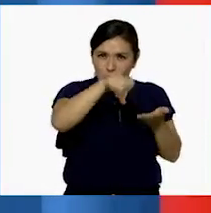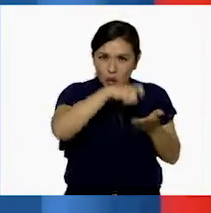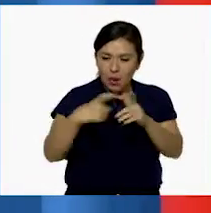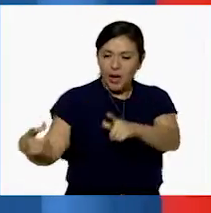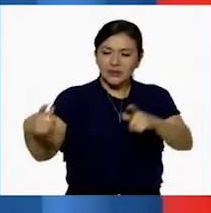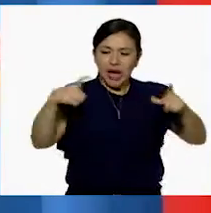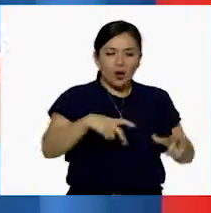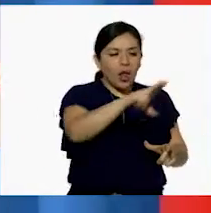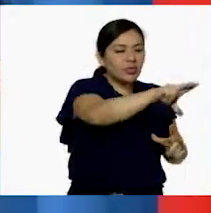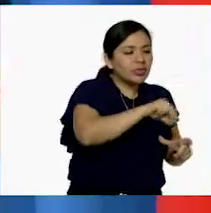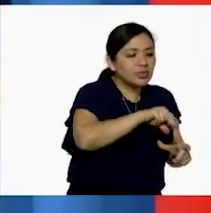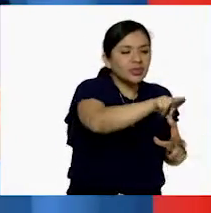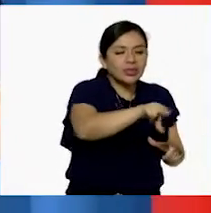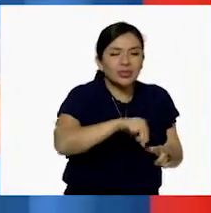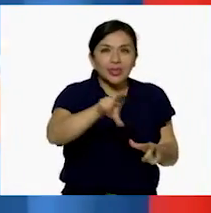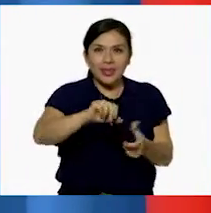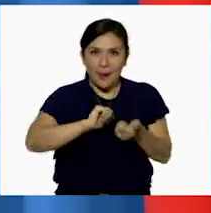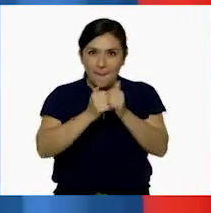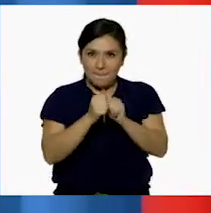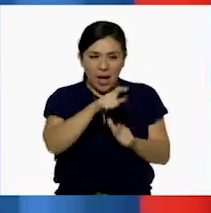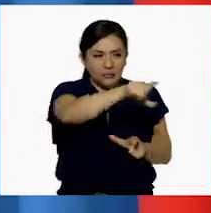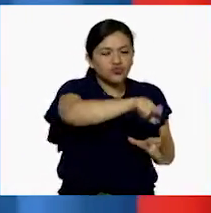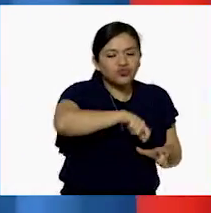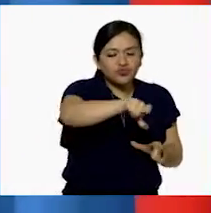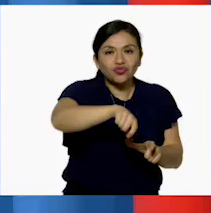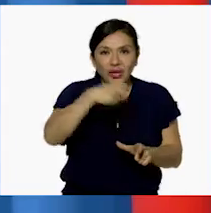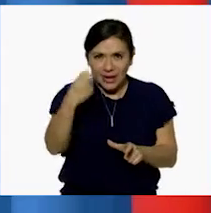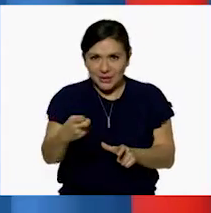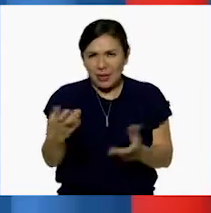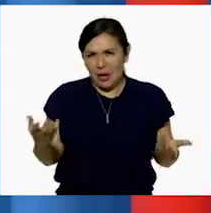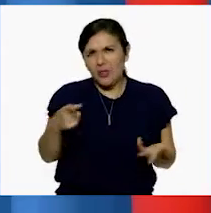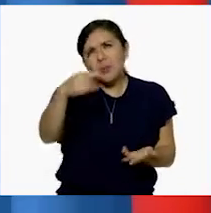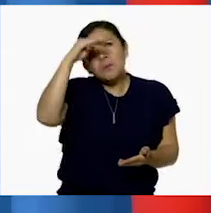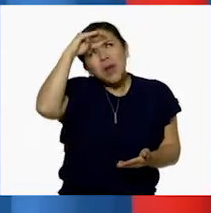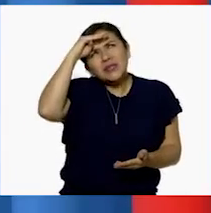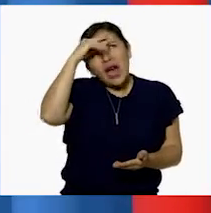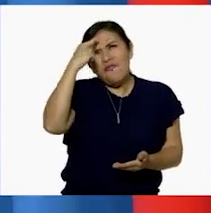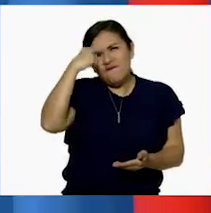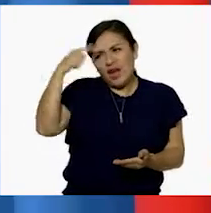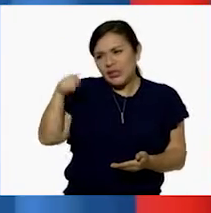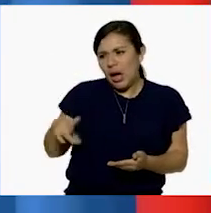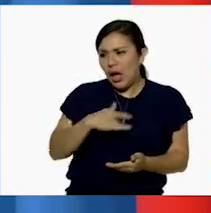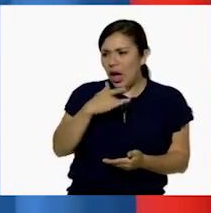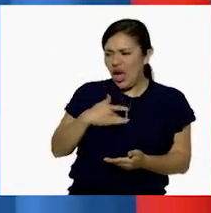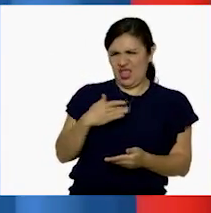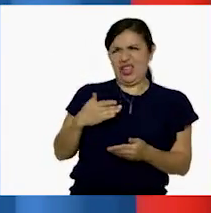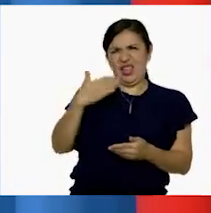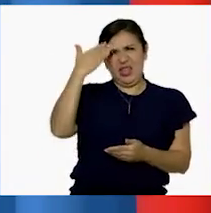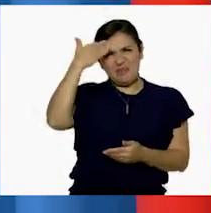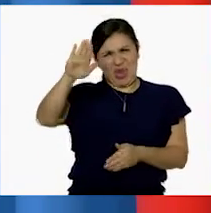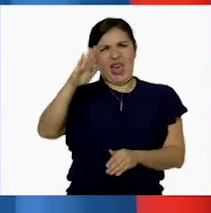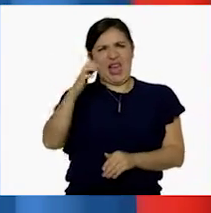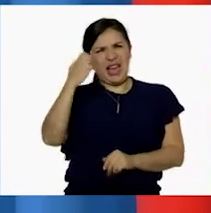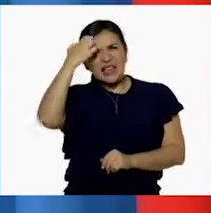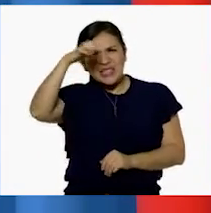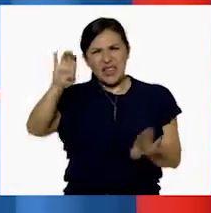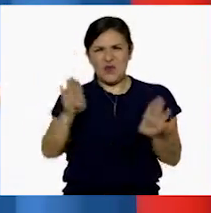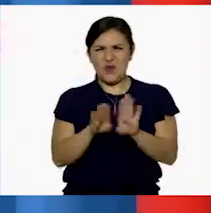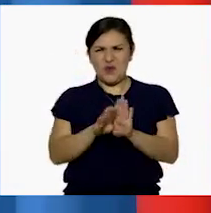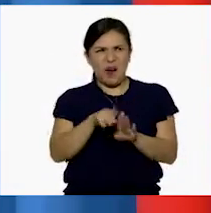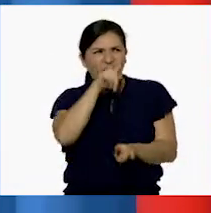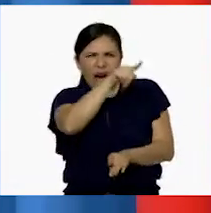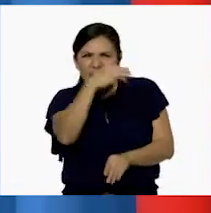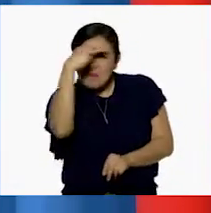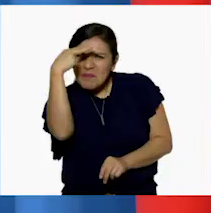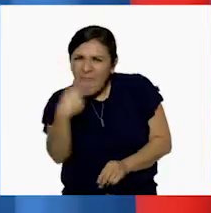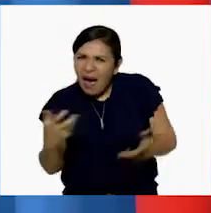entonces tic, tic, tic, tic, tic, mientras seleccionamos nuestros panes. Es fácil suponer que le parecería algo muy extraño, quizá tanto o más